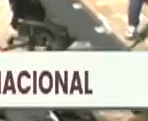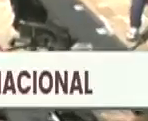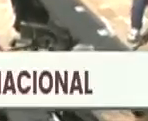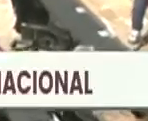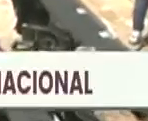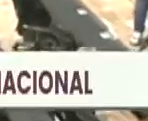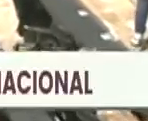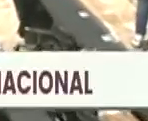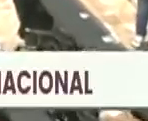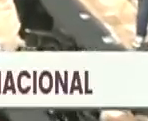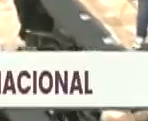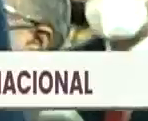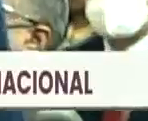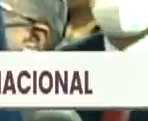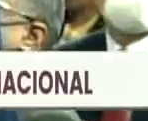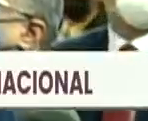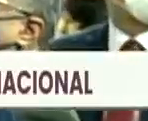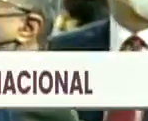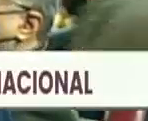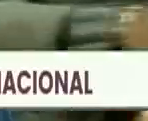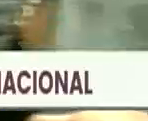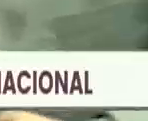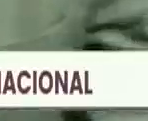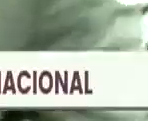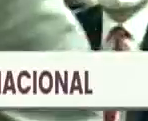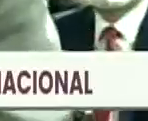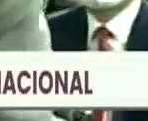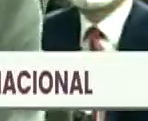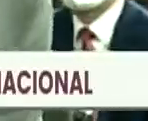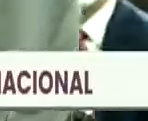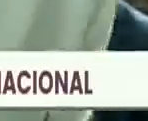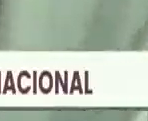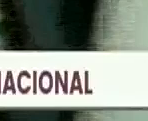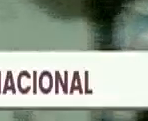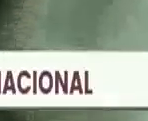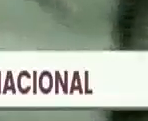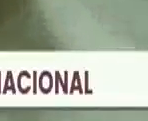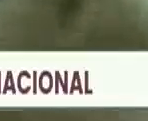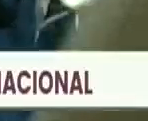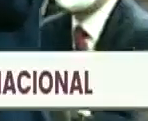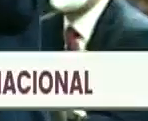felicitar y hacer un reconocimiento a nuestro embajador